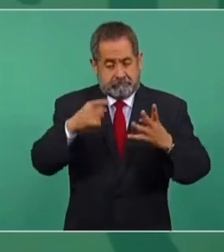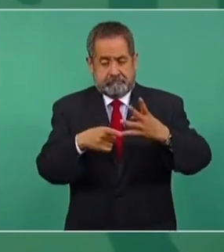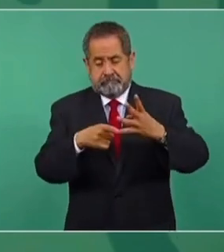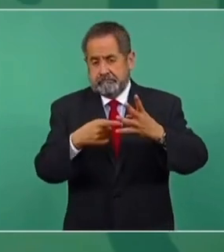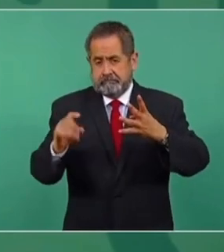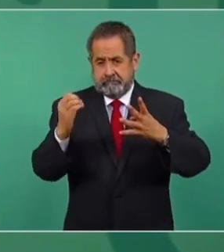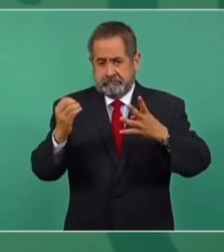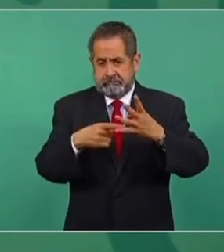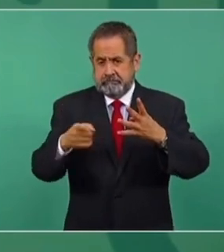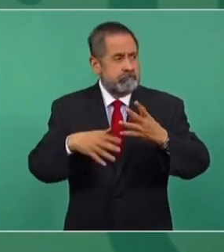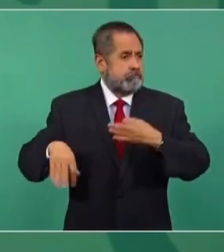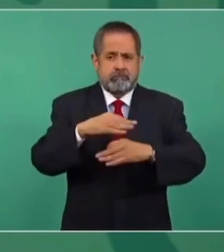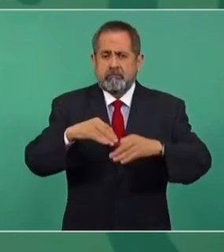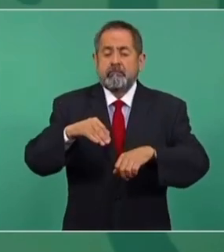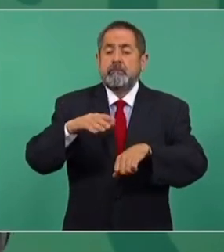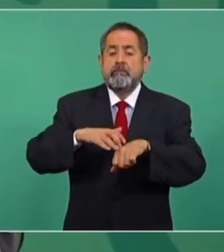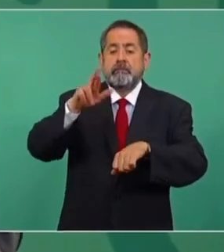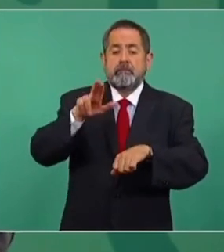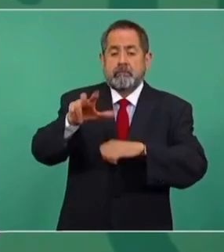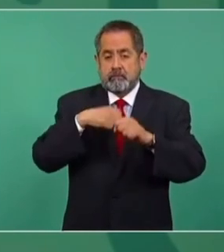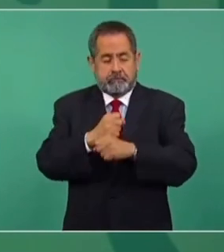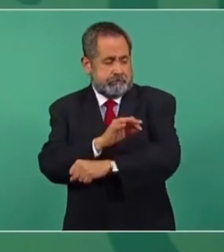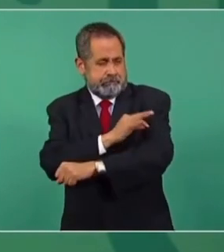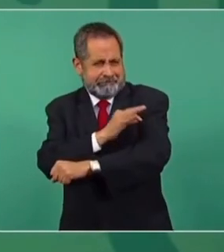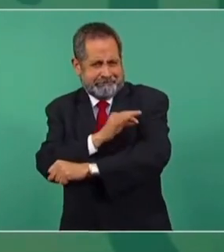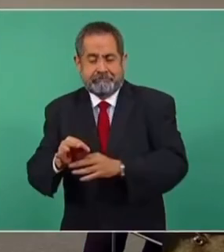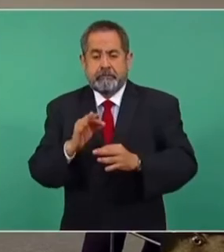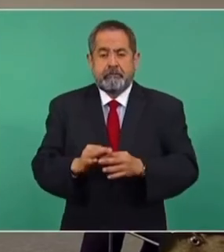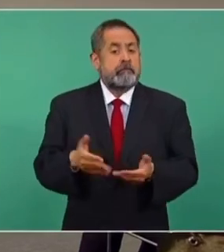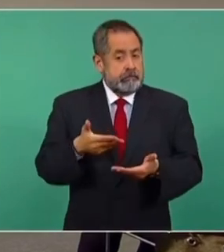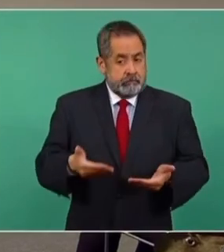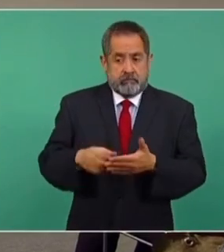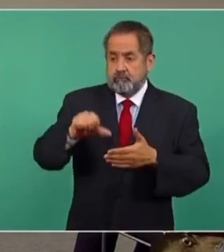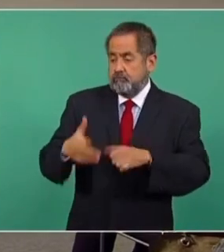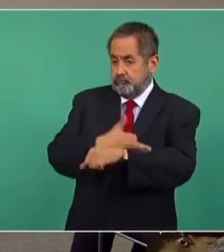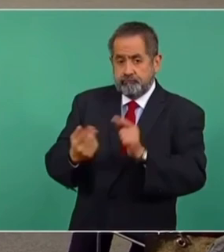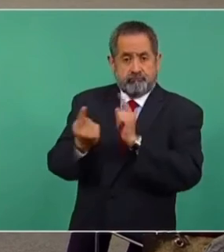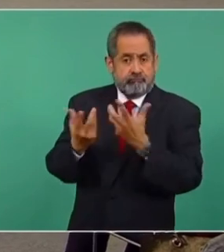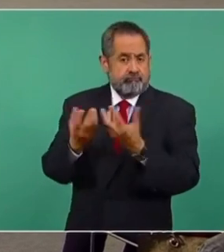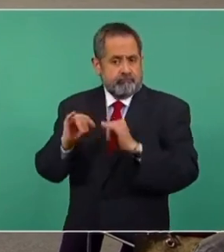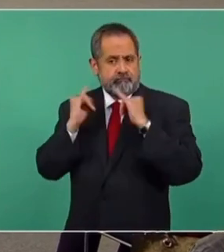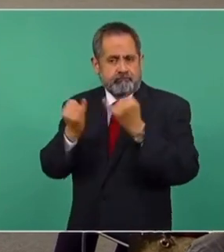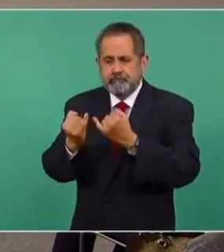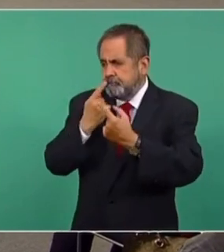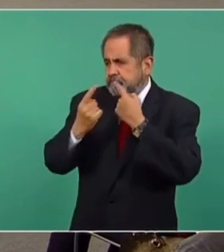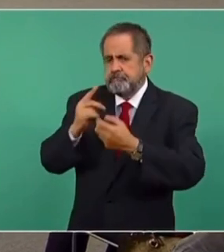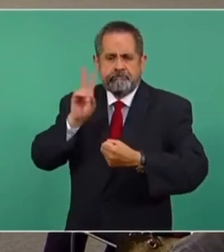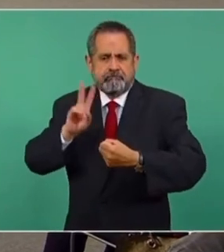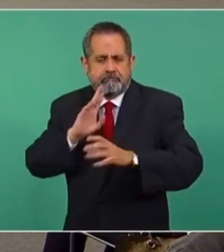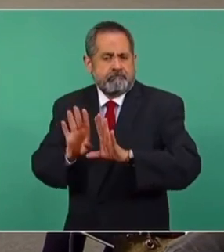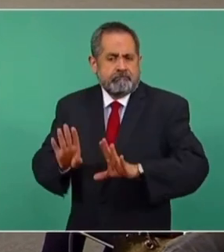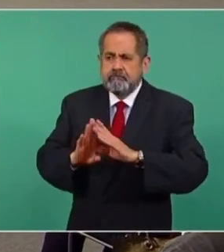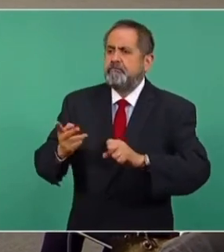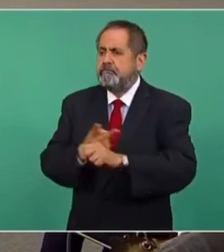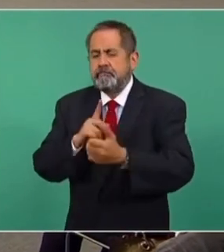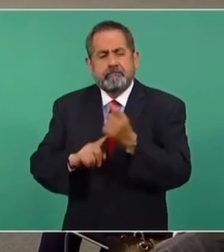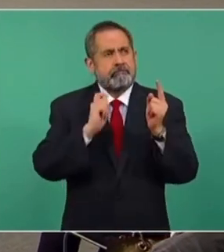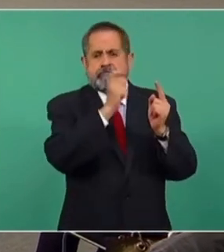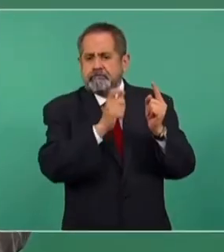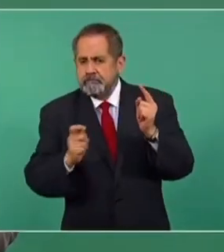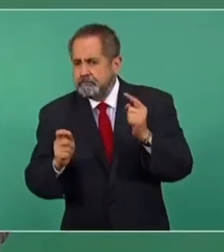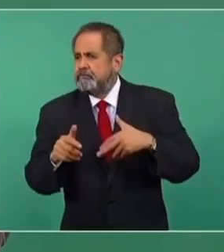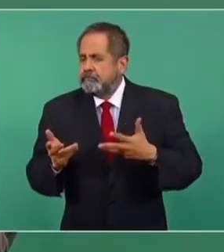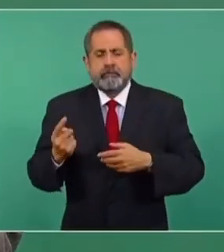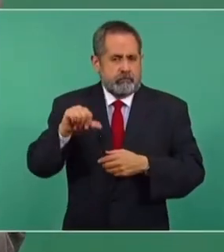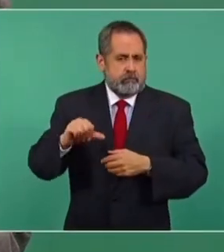tener ya vacunados a todos los mexicanos mayores de 18 años. Estamos avanzando. Hoy tengo una reunión por la tarde para ver cómo vamos y